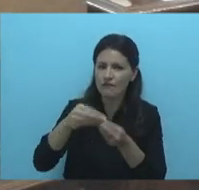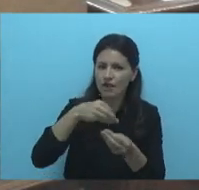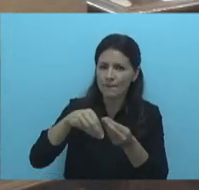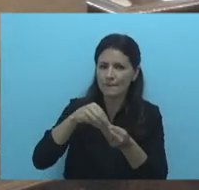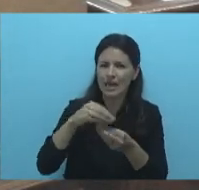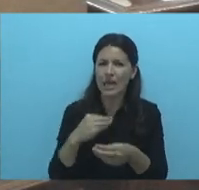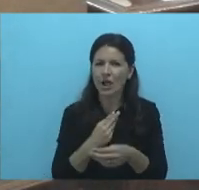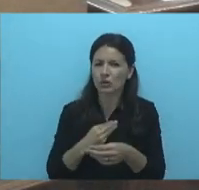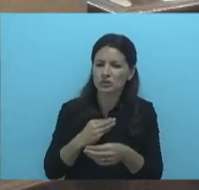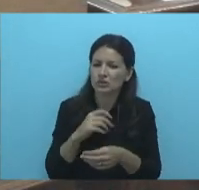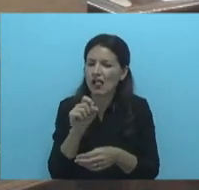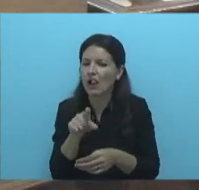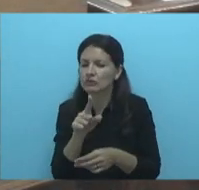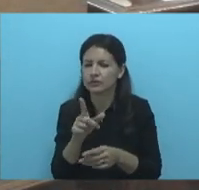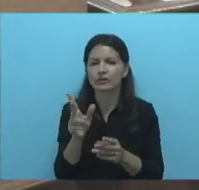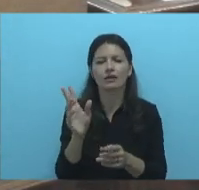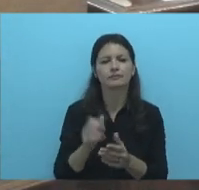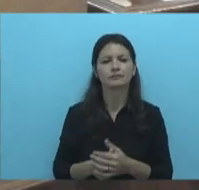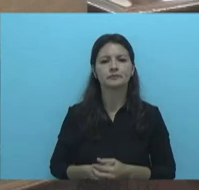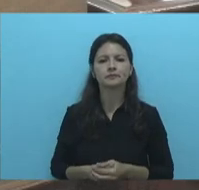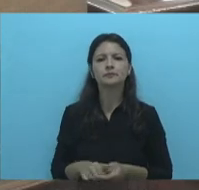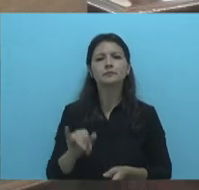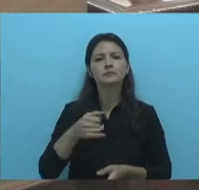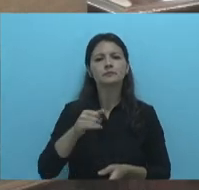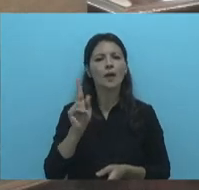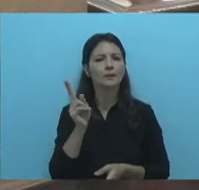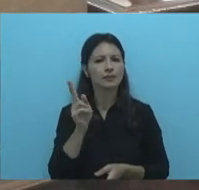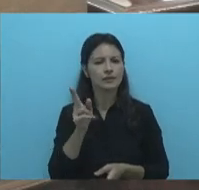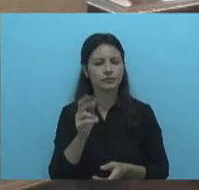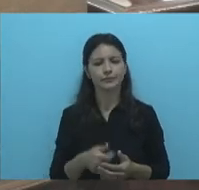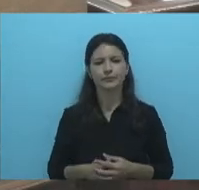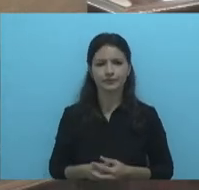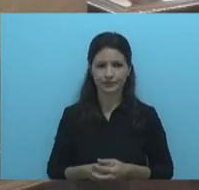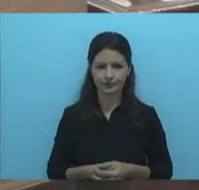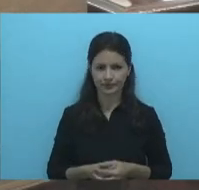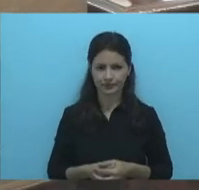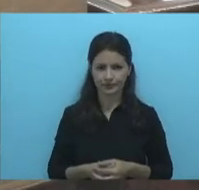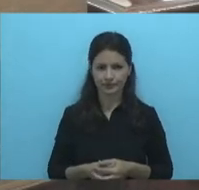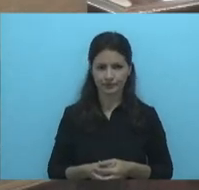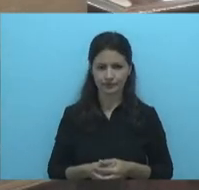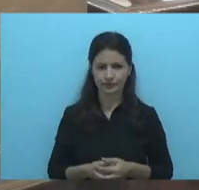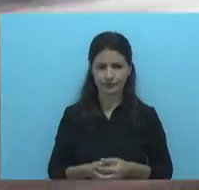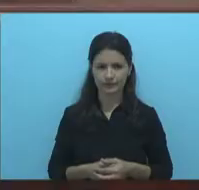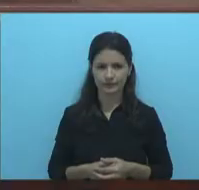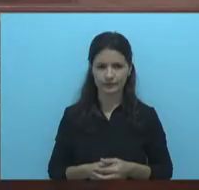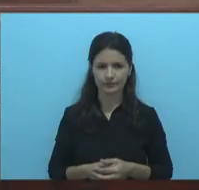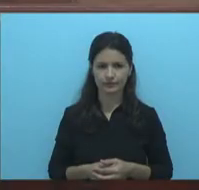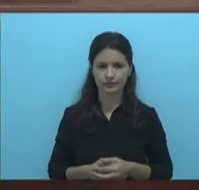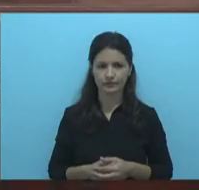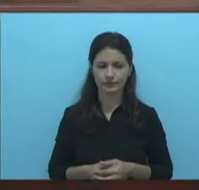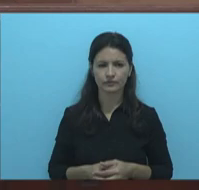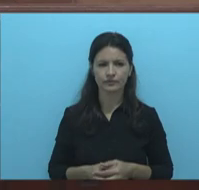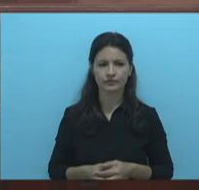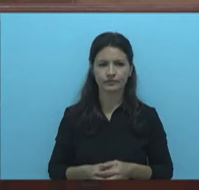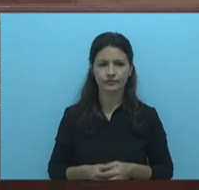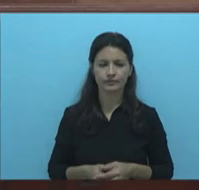A consideración el pedido de abstención manifestado por el diputado Palo Álvarez, resulta aprobado. Diputado Bastía, tiene la palabra.